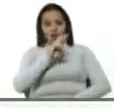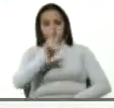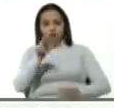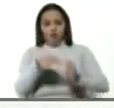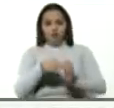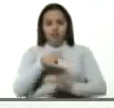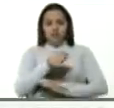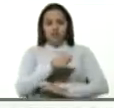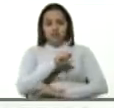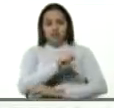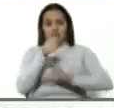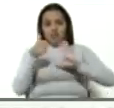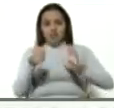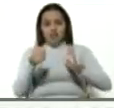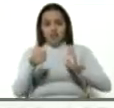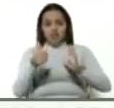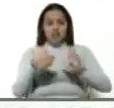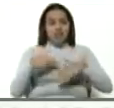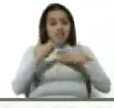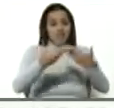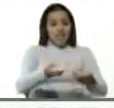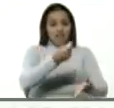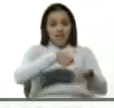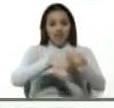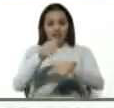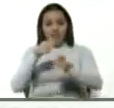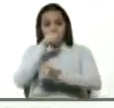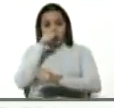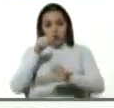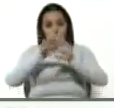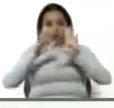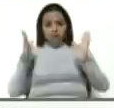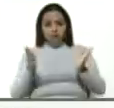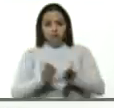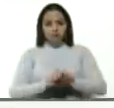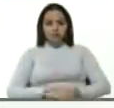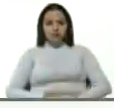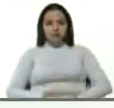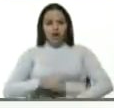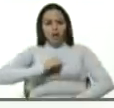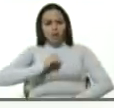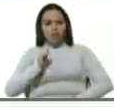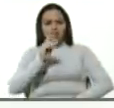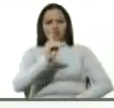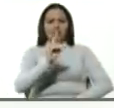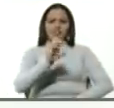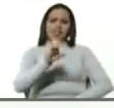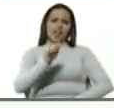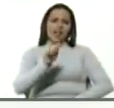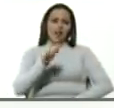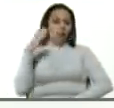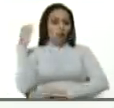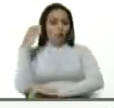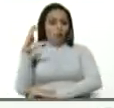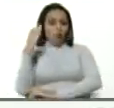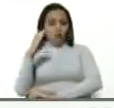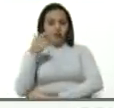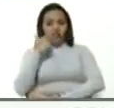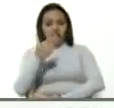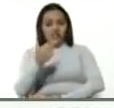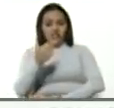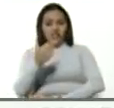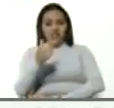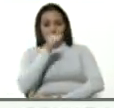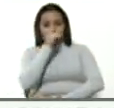el tráfico de drogas a nivel mundial. Según la DEA, más del 90% de la cocaína que llega a Estados